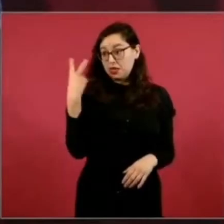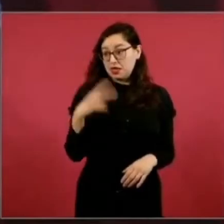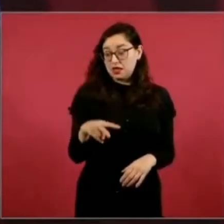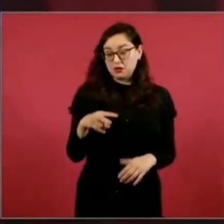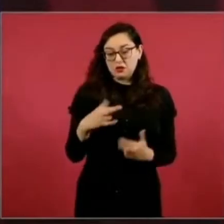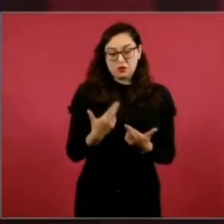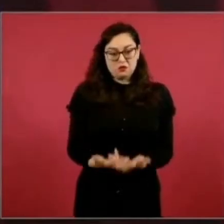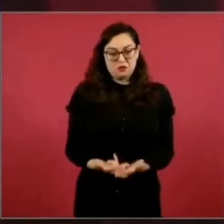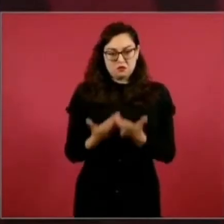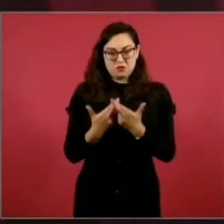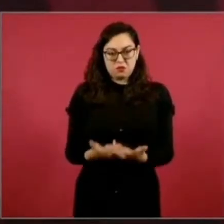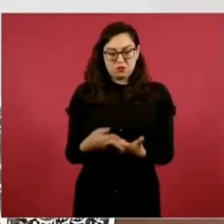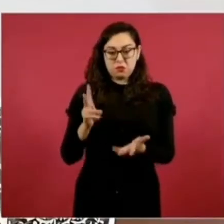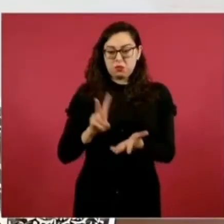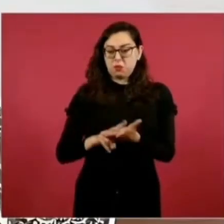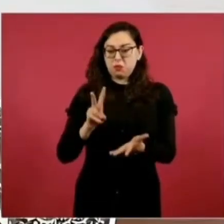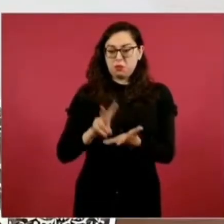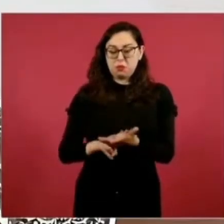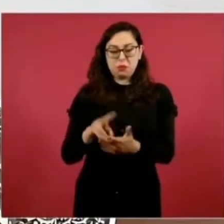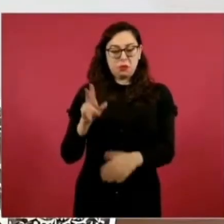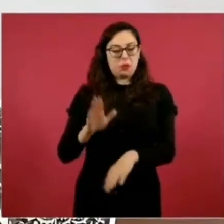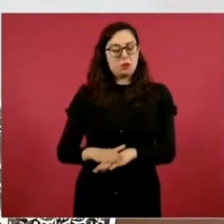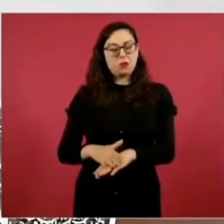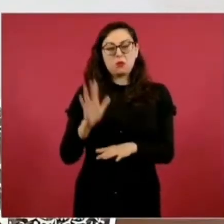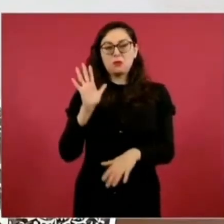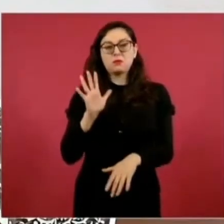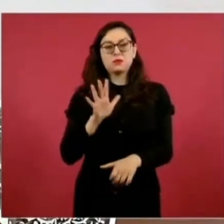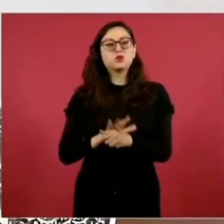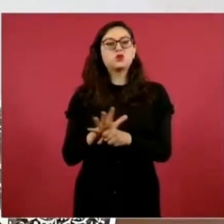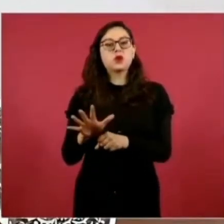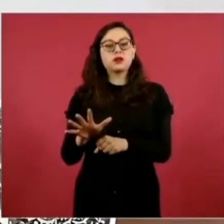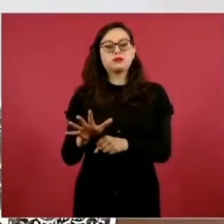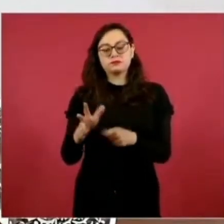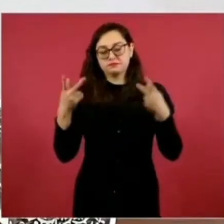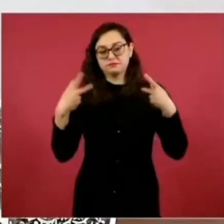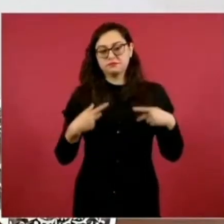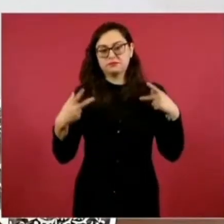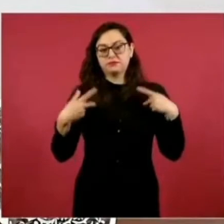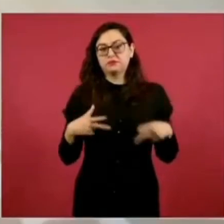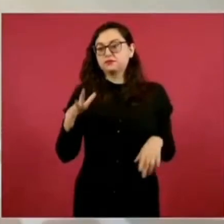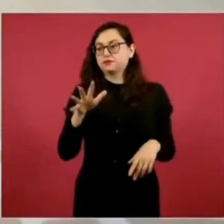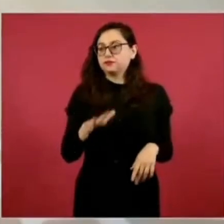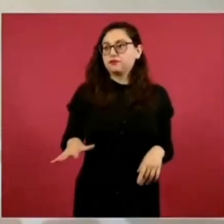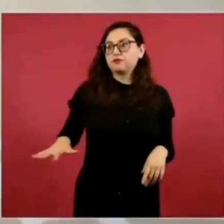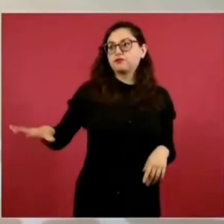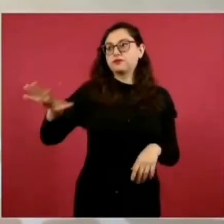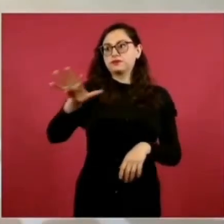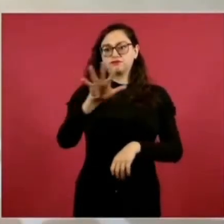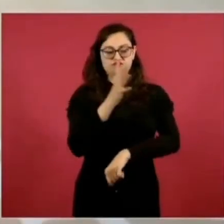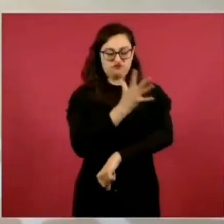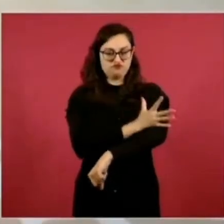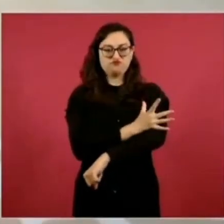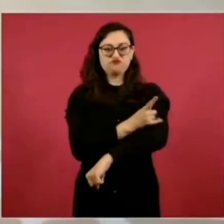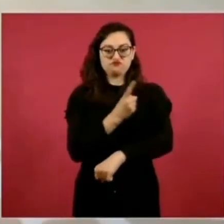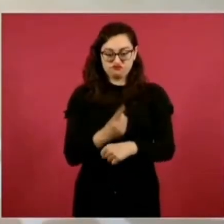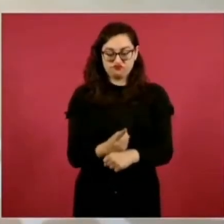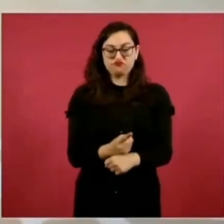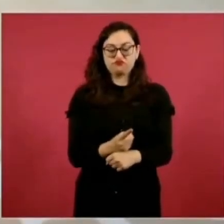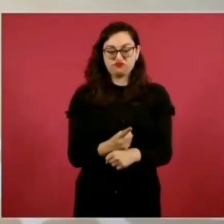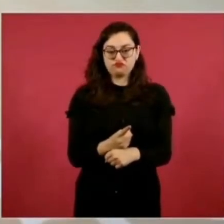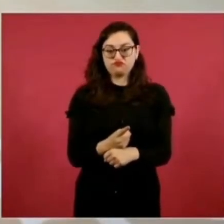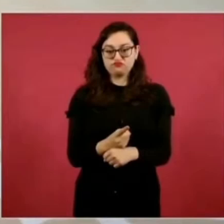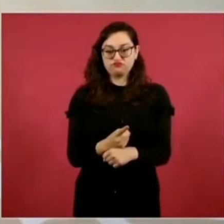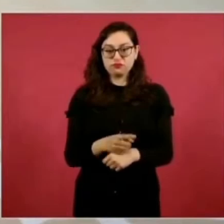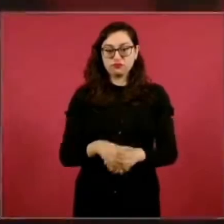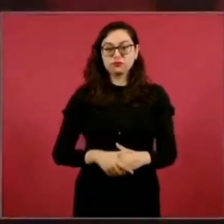México es la honestidad de de su